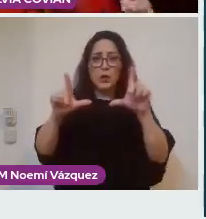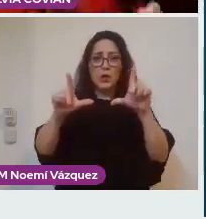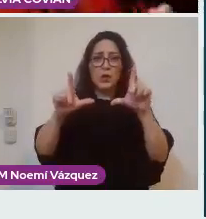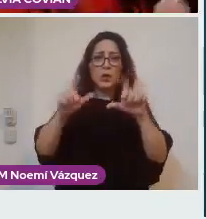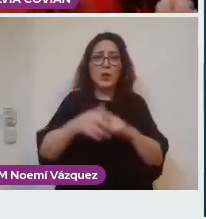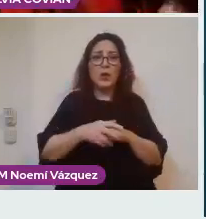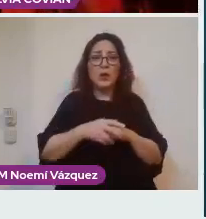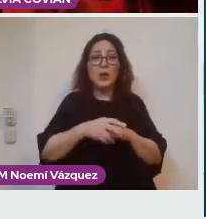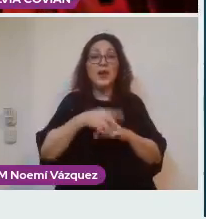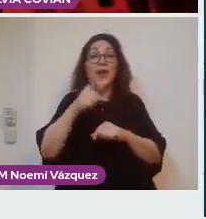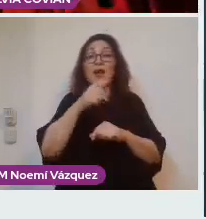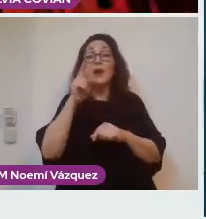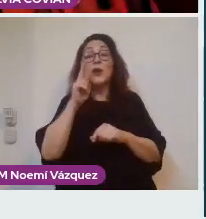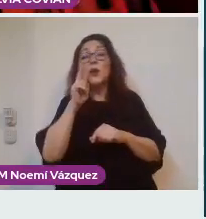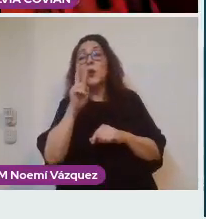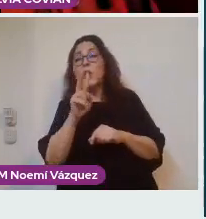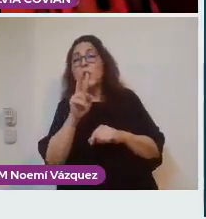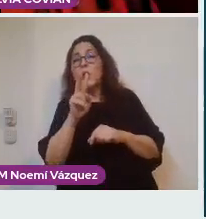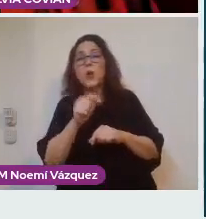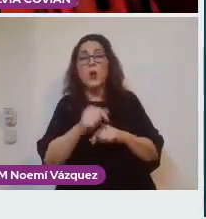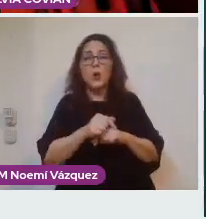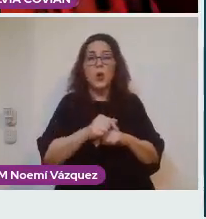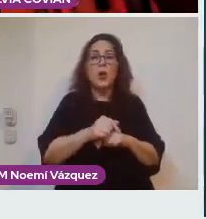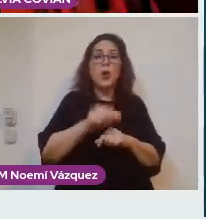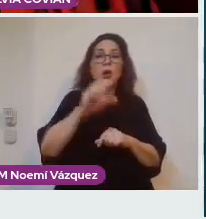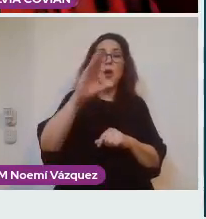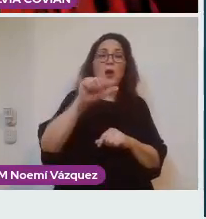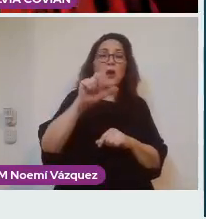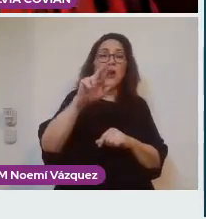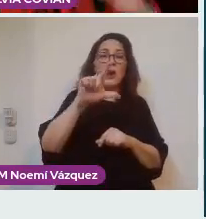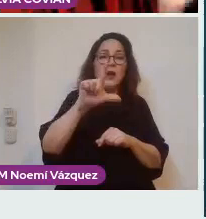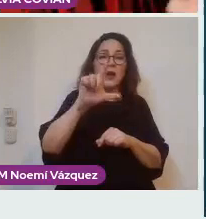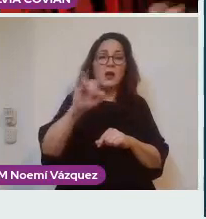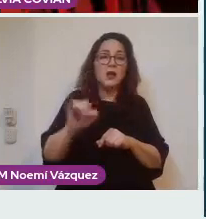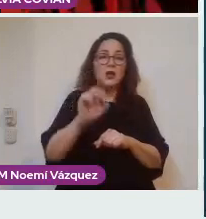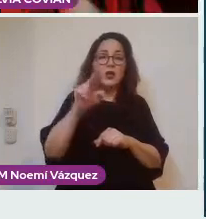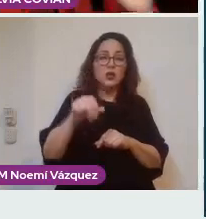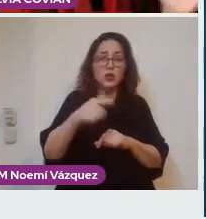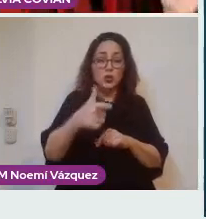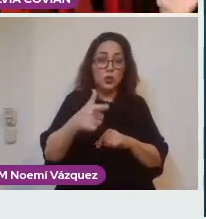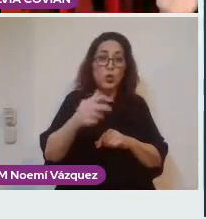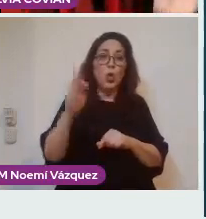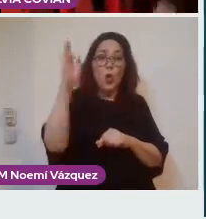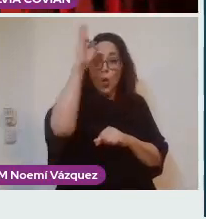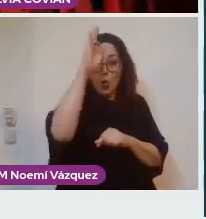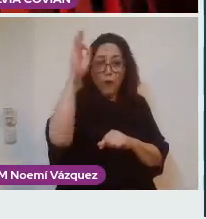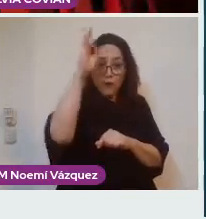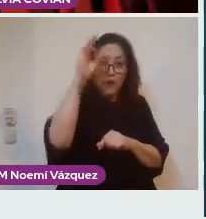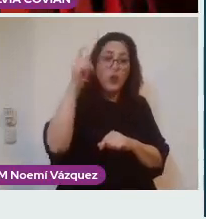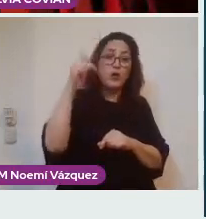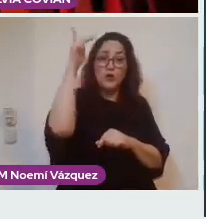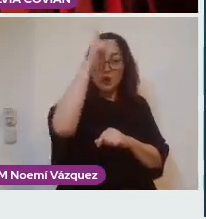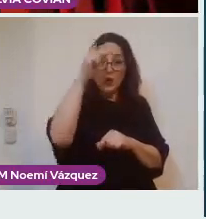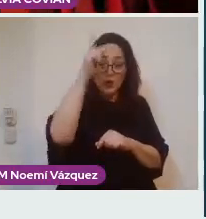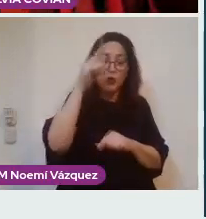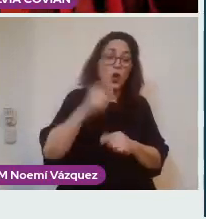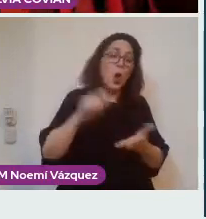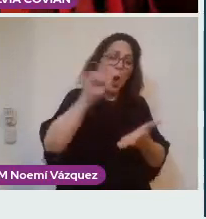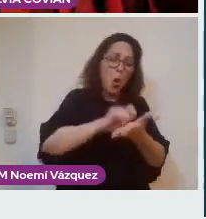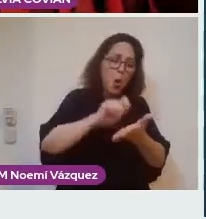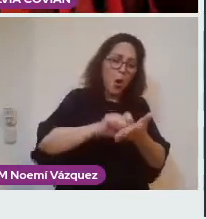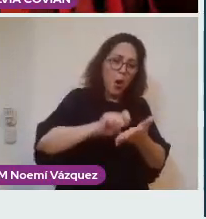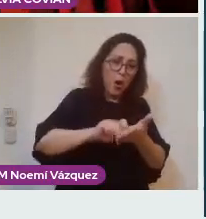pesca la fragilidad y empiezo con estos círculos viciosos de angustia y desesperación. Y entonces ahí la persona